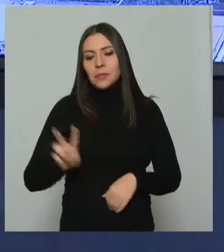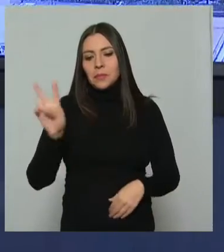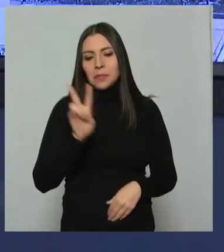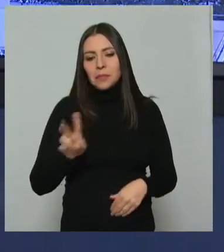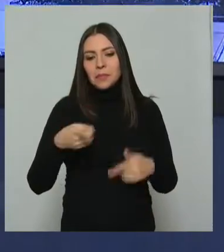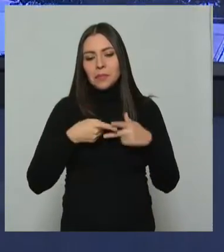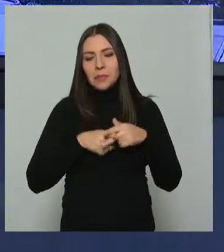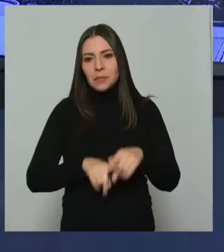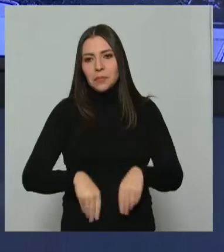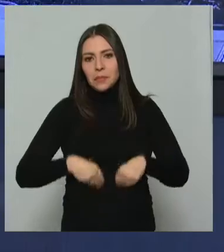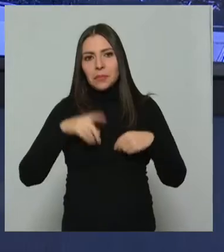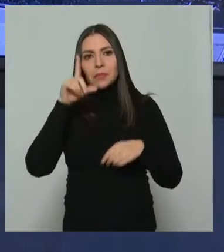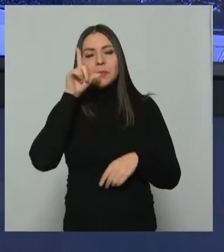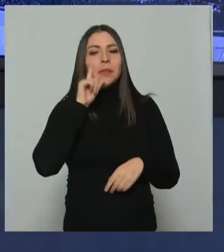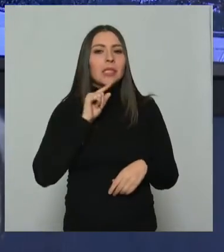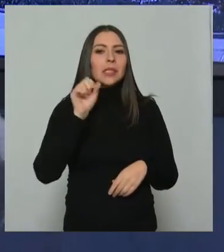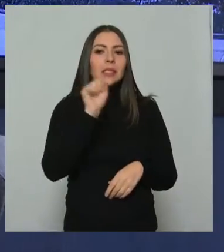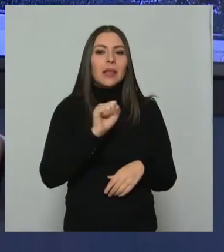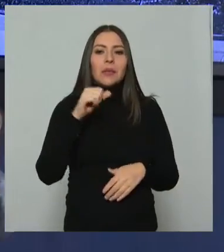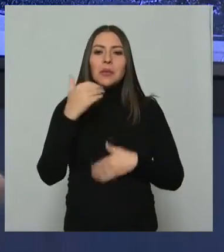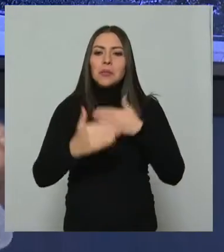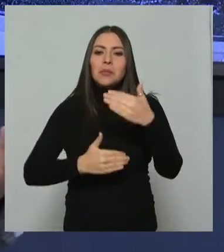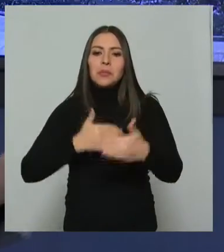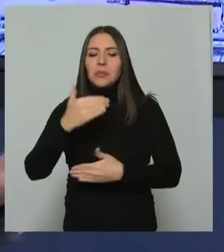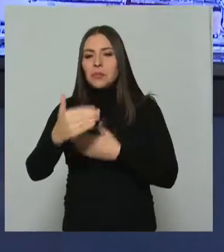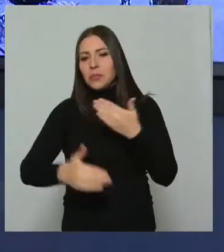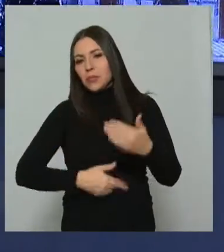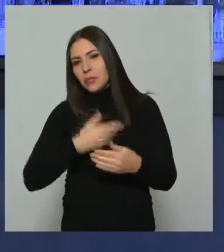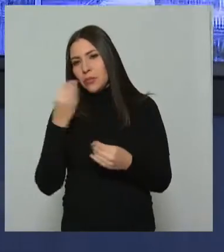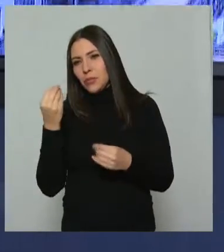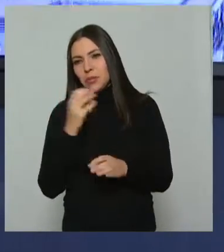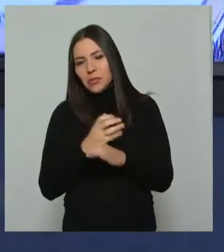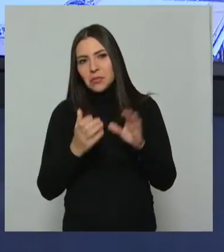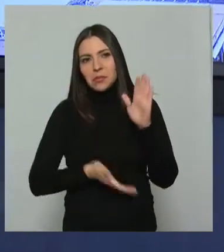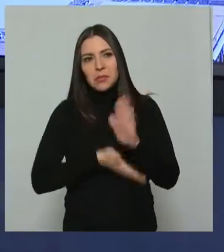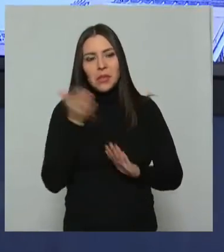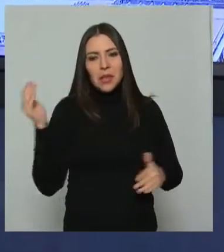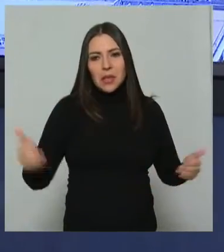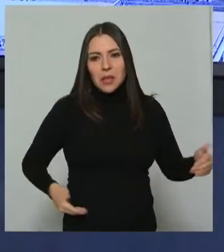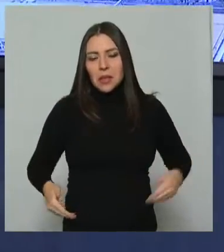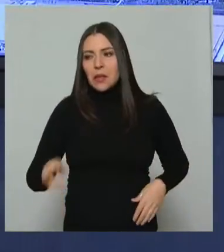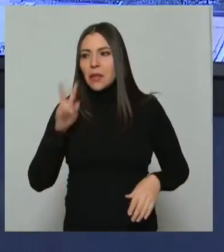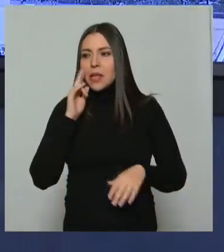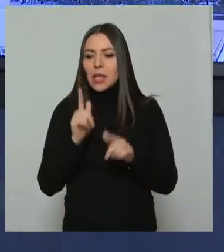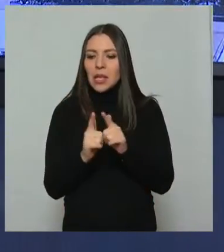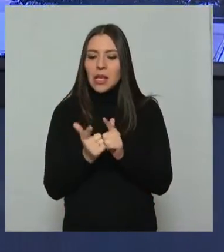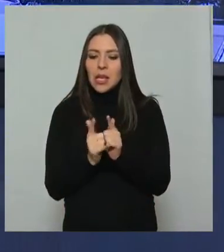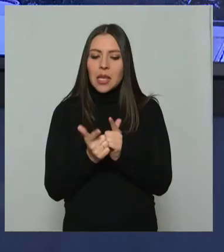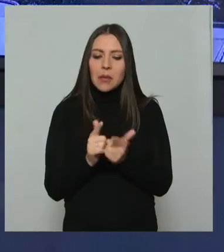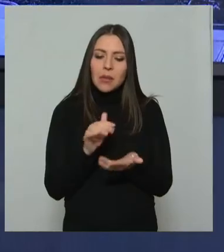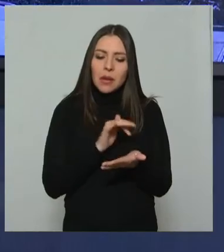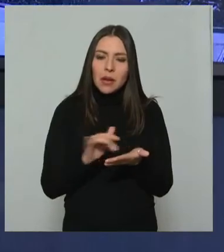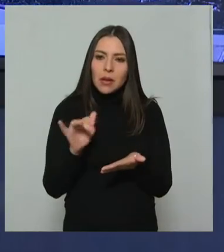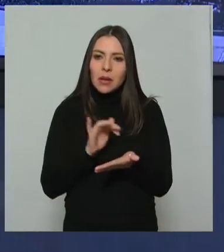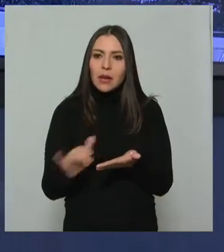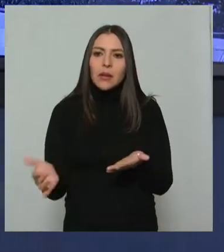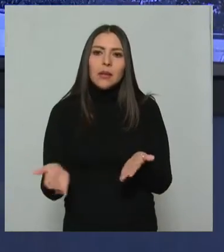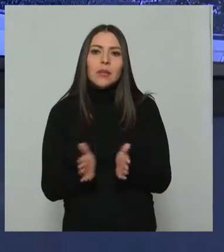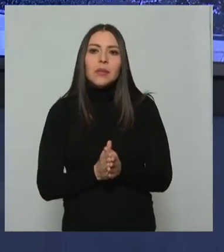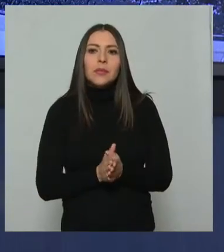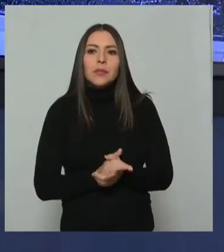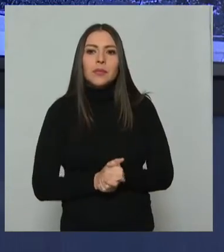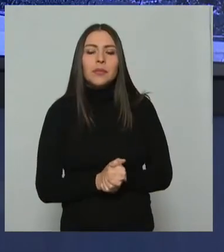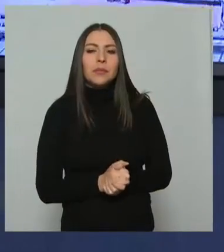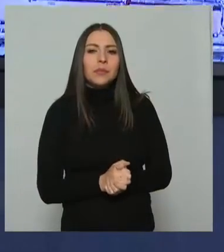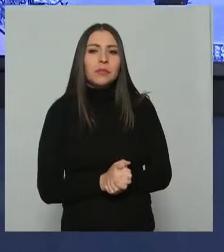la vida, mañana es sábado social. Pueden ir al teatro, leer un libro, o escuchar